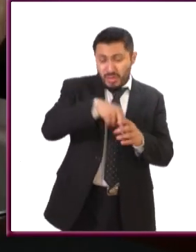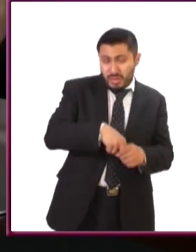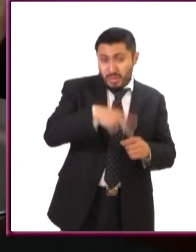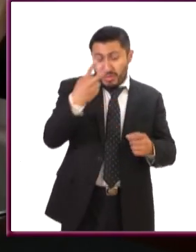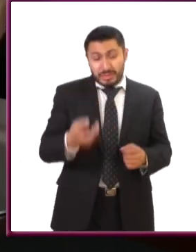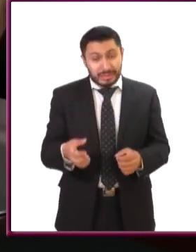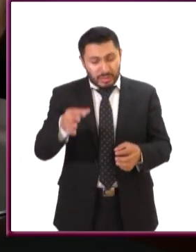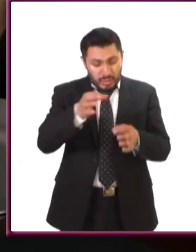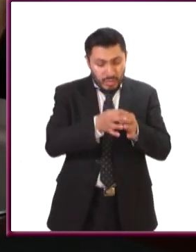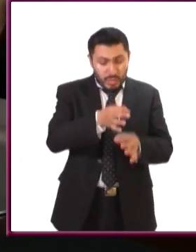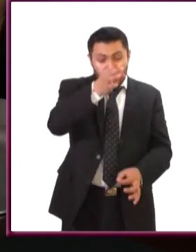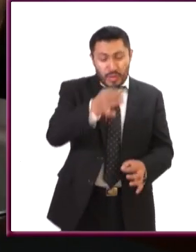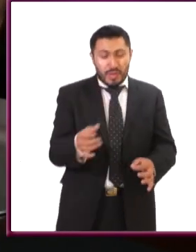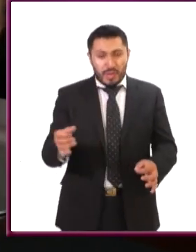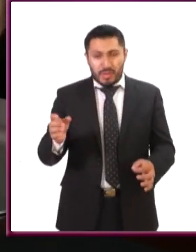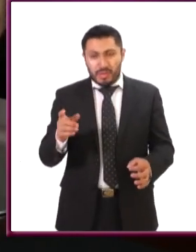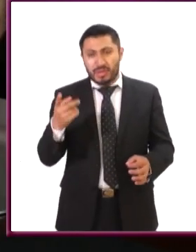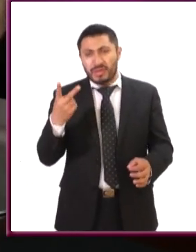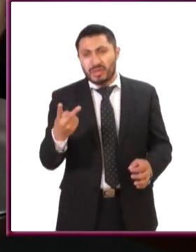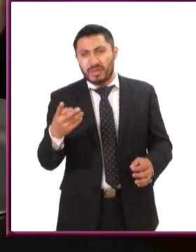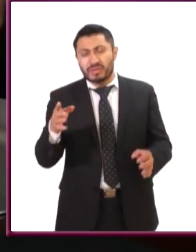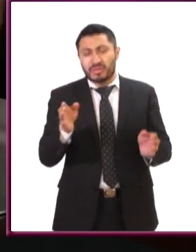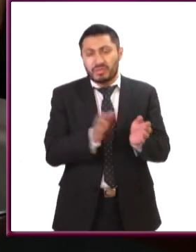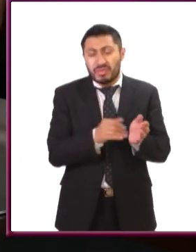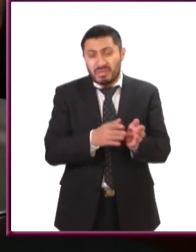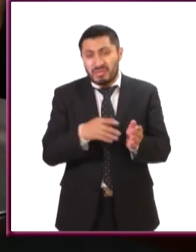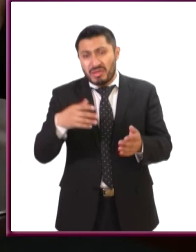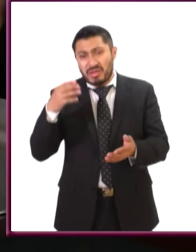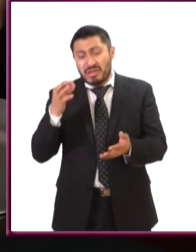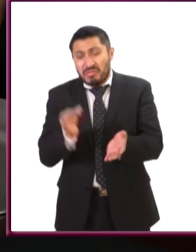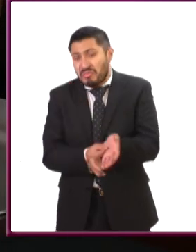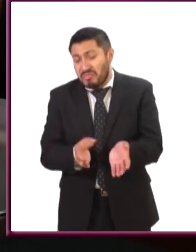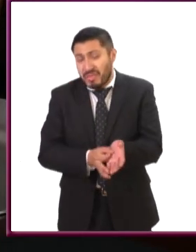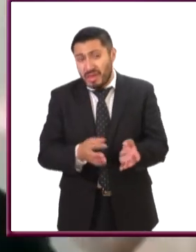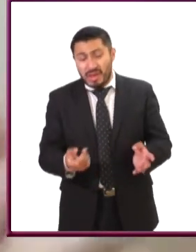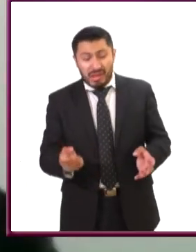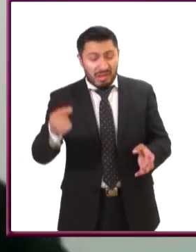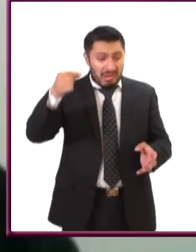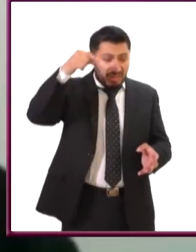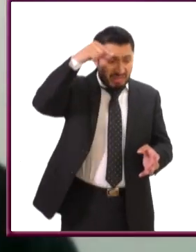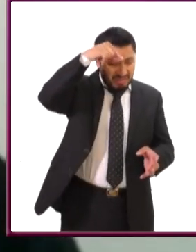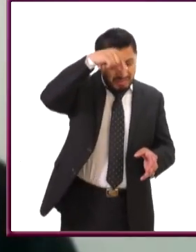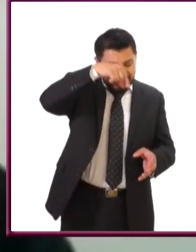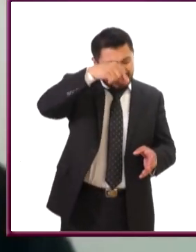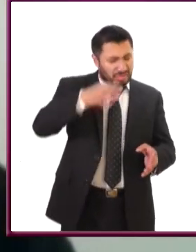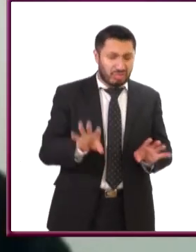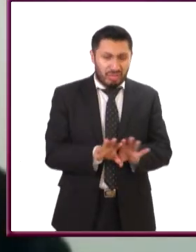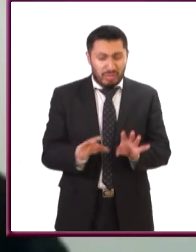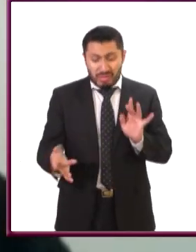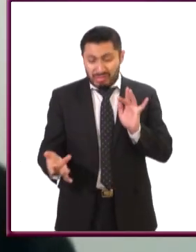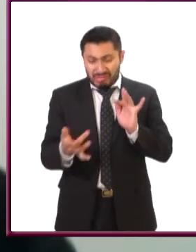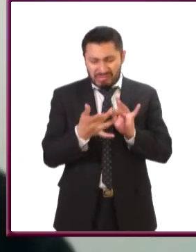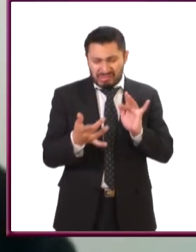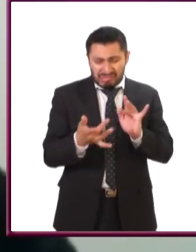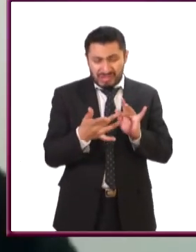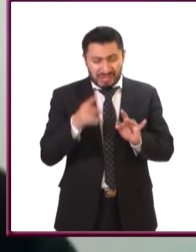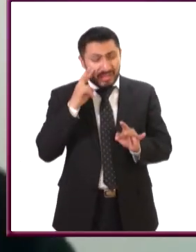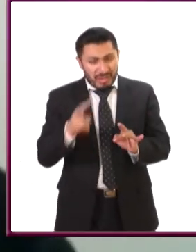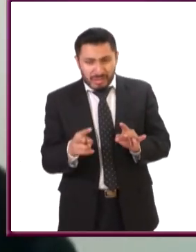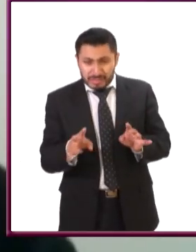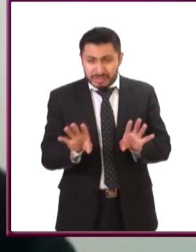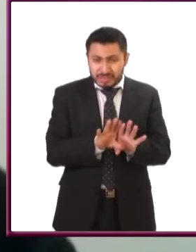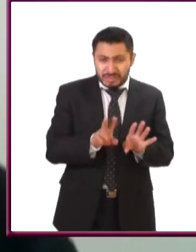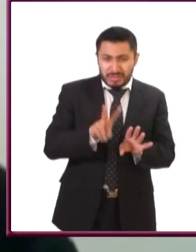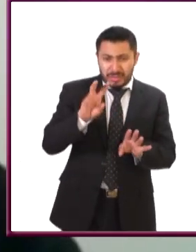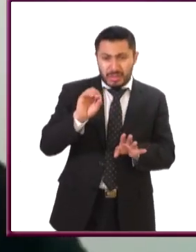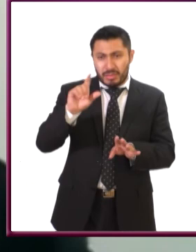se ha hecho el vacío previamente, se tienen un par de laminitas metálicas entre las cuales se genera un voltaje. Y observaban